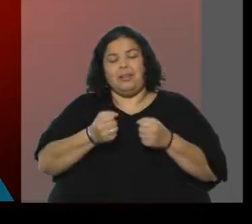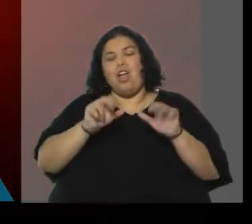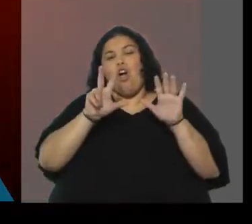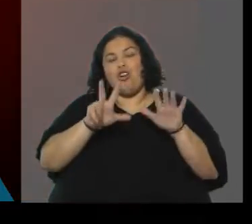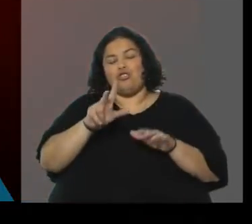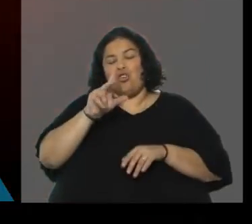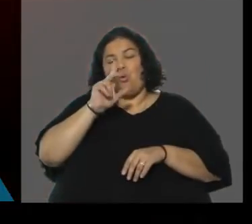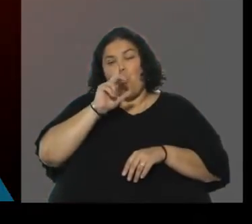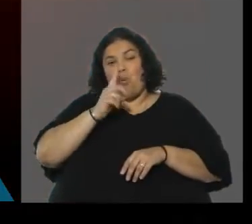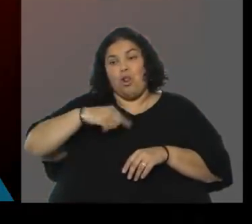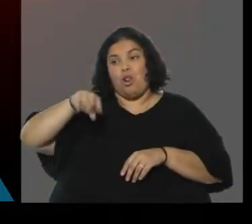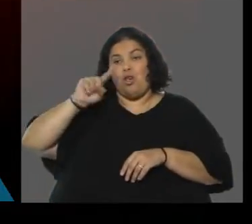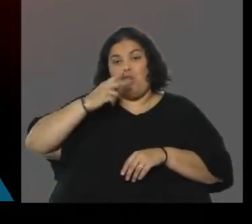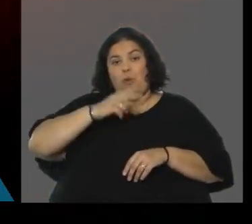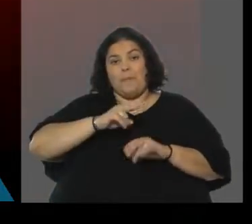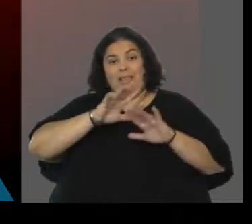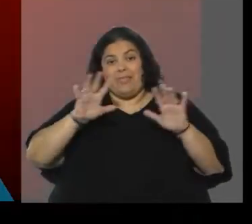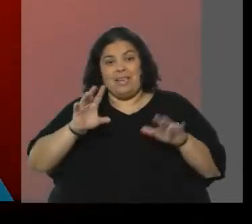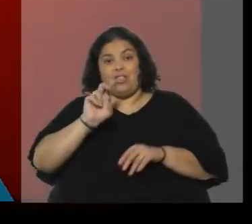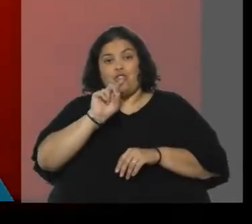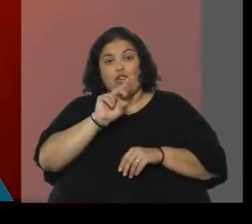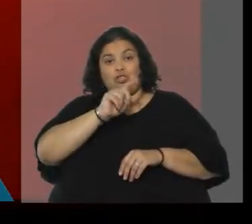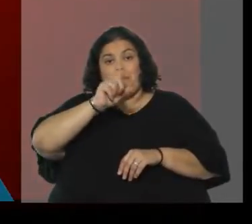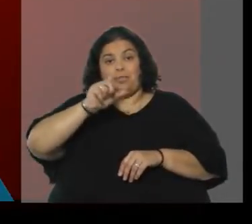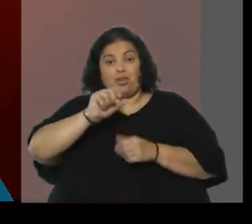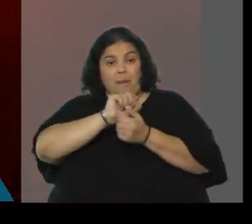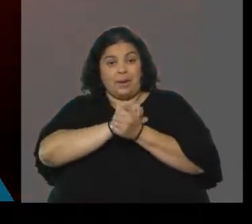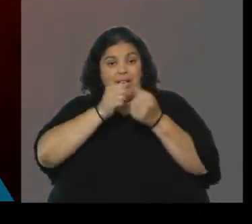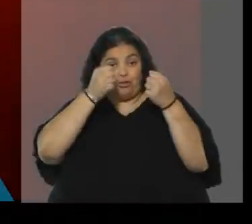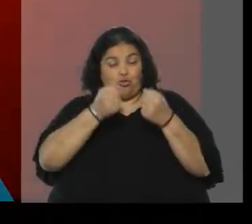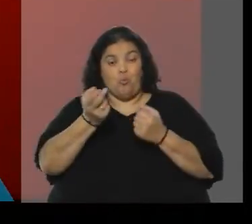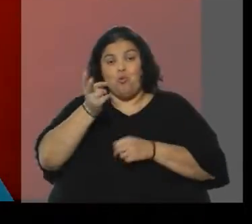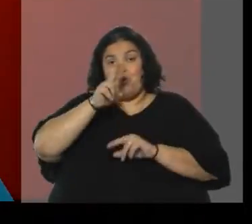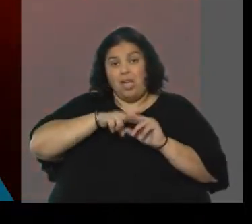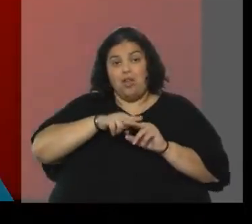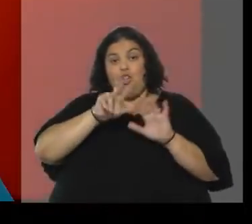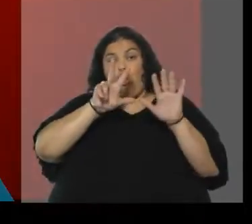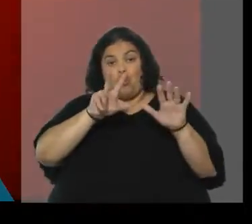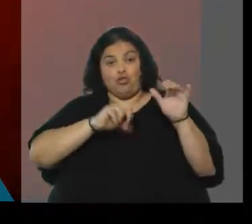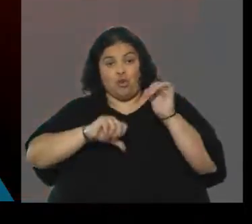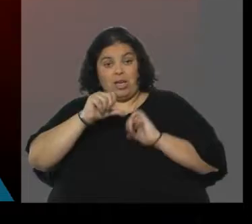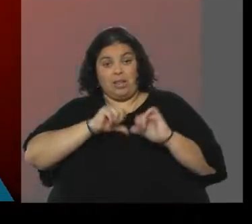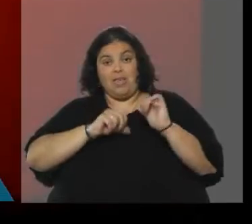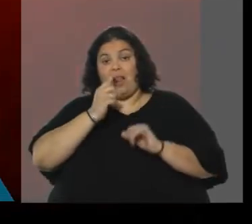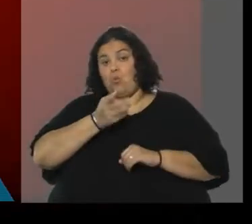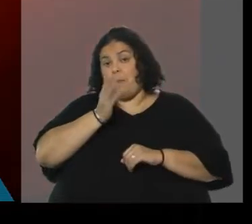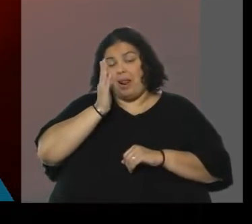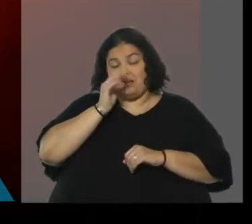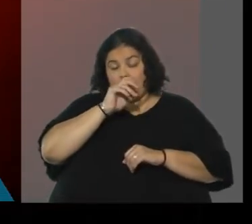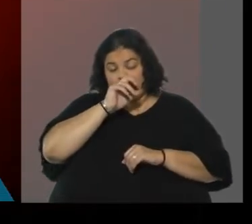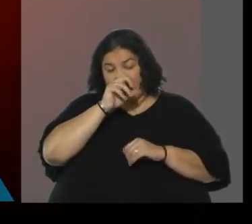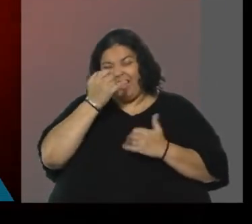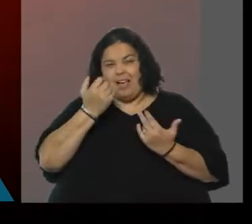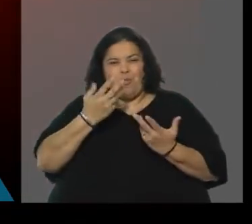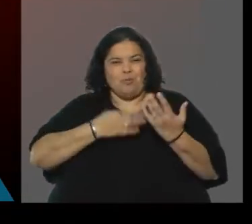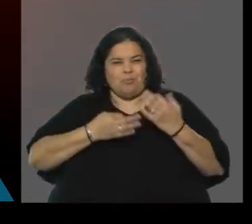julio de ese año 12 personas privadas de libertad murieron y ocho resultaron heridas algunas con secuelas crónicas a causa de un incendio